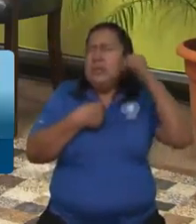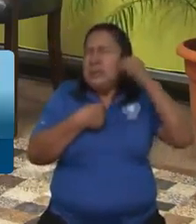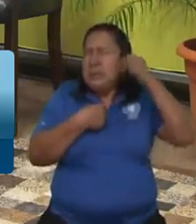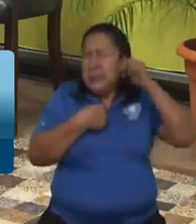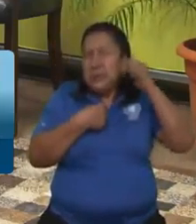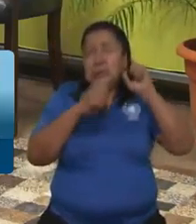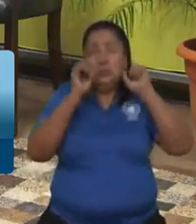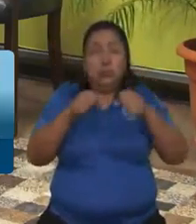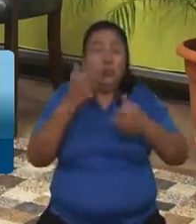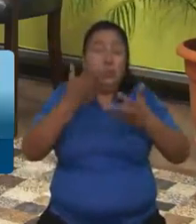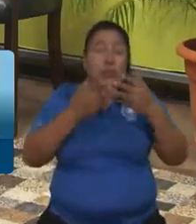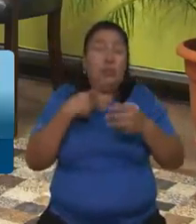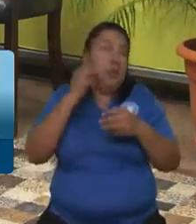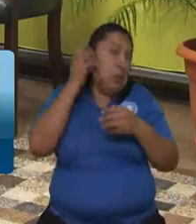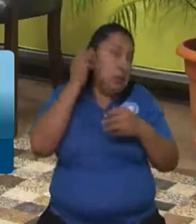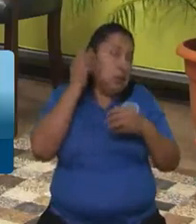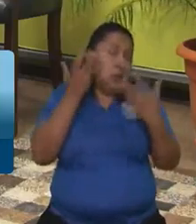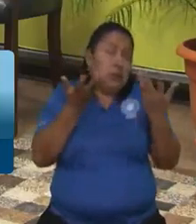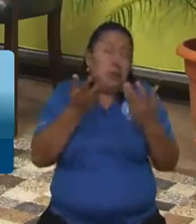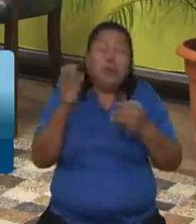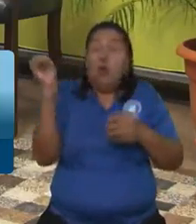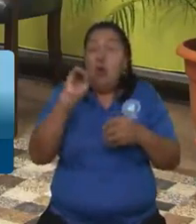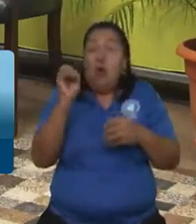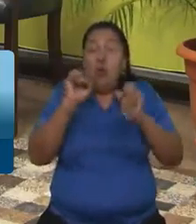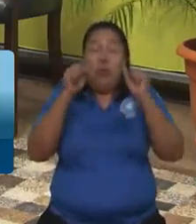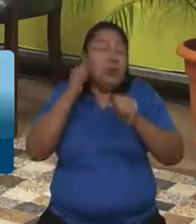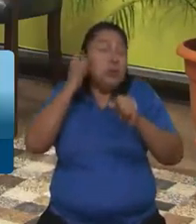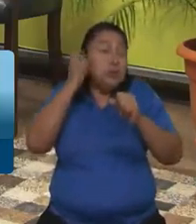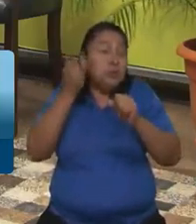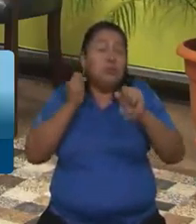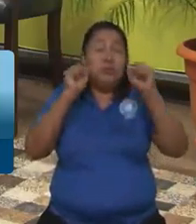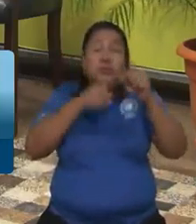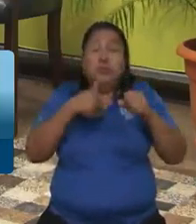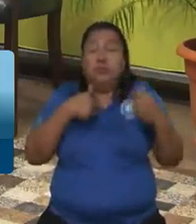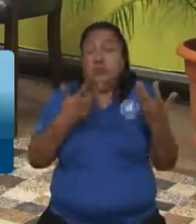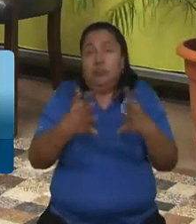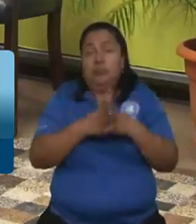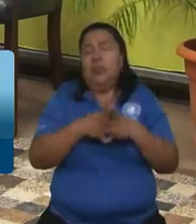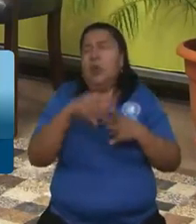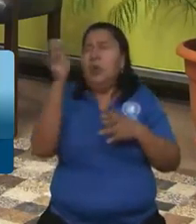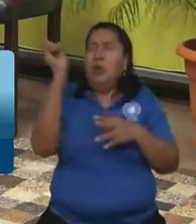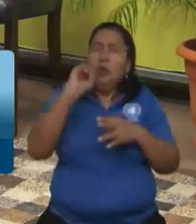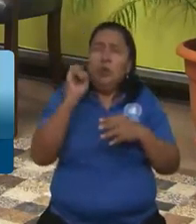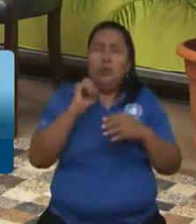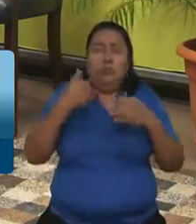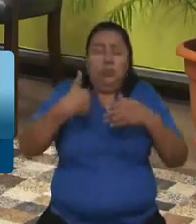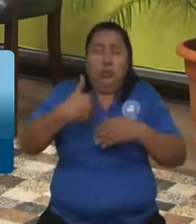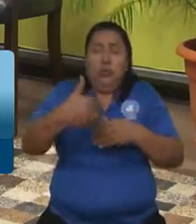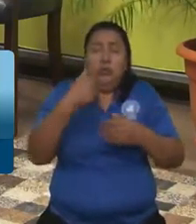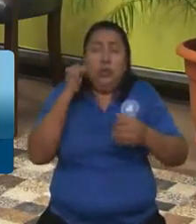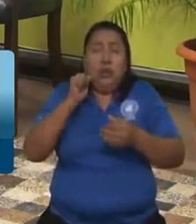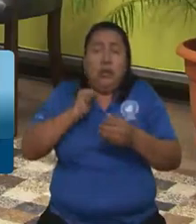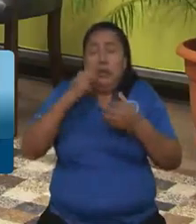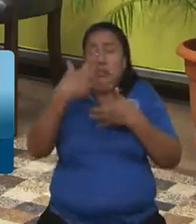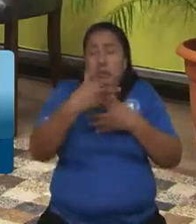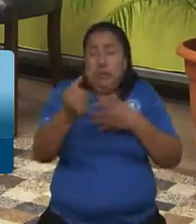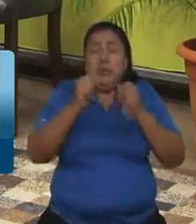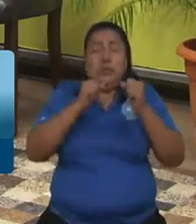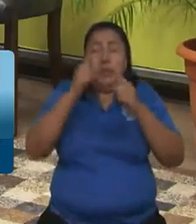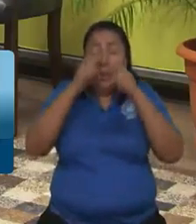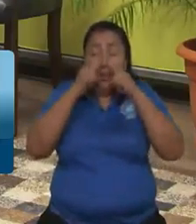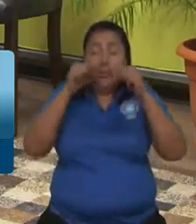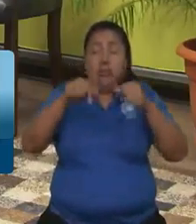grave, pero que no va, pues, no se hace caso? Bueno, esto es como las consultas por teléfono, hay que ver al paciente, ¿ves? Sí. Porque